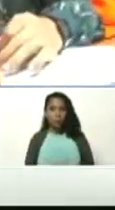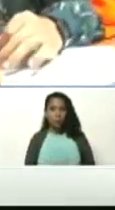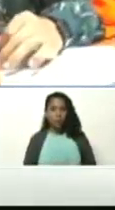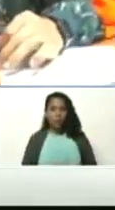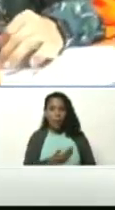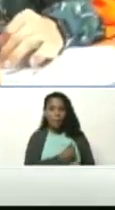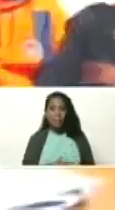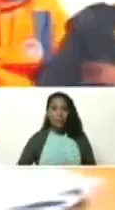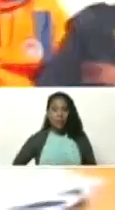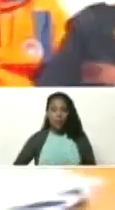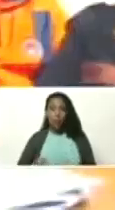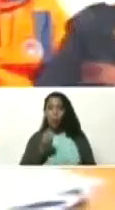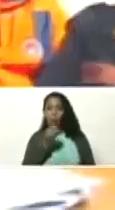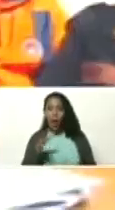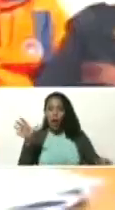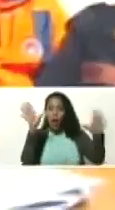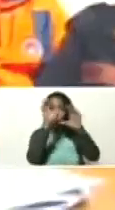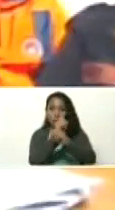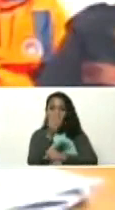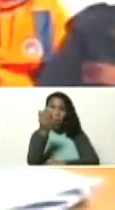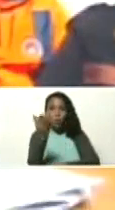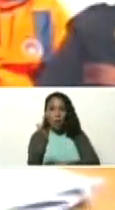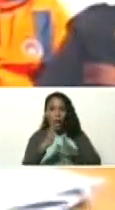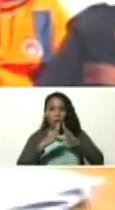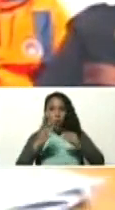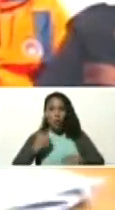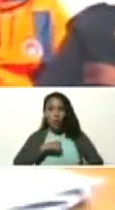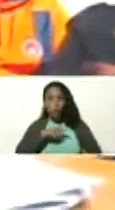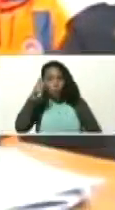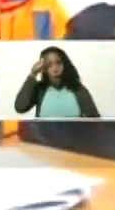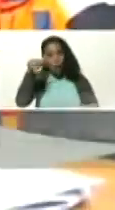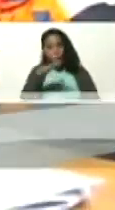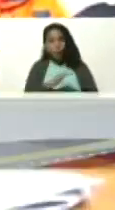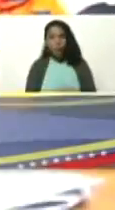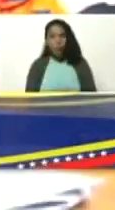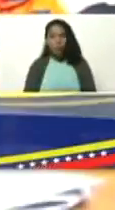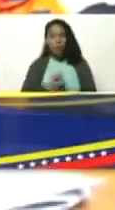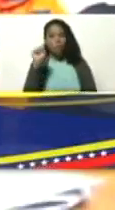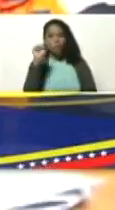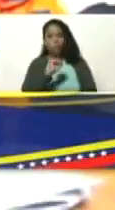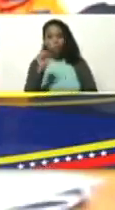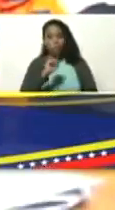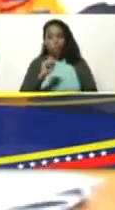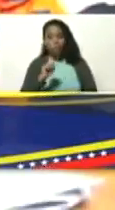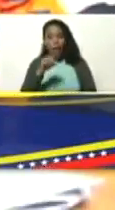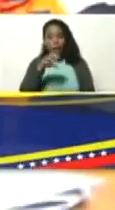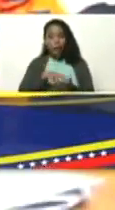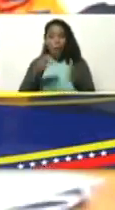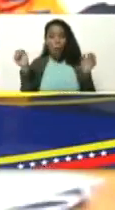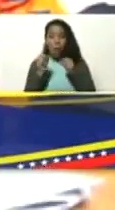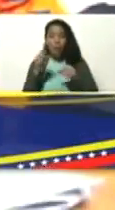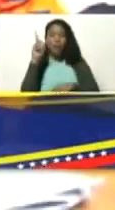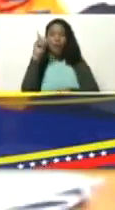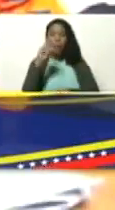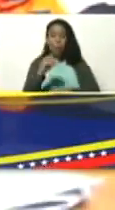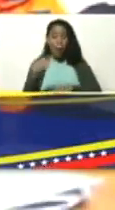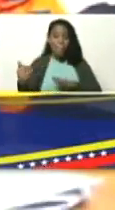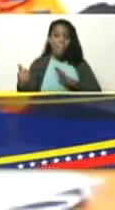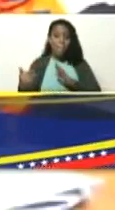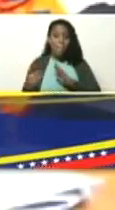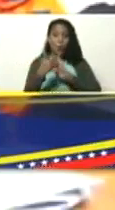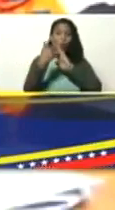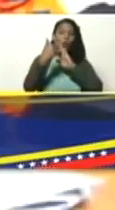Presidente, muy buenas noches para usted y para todo nuestro pueblo. En efecto, el Estado de Mérida también ha sido